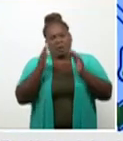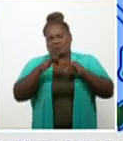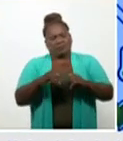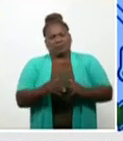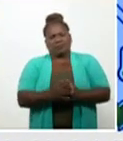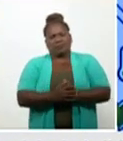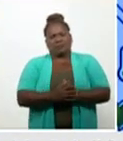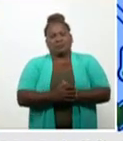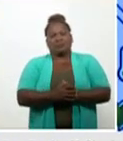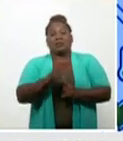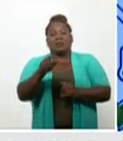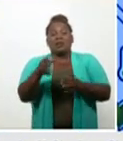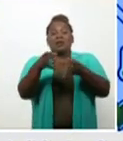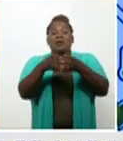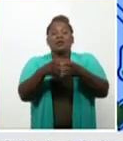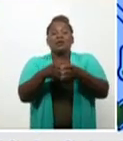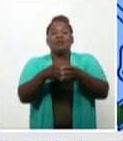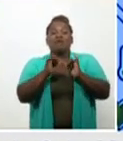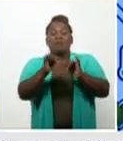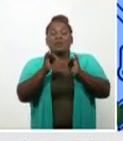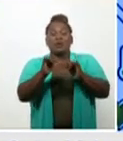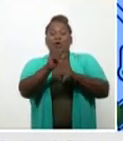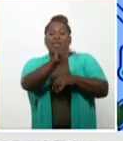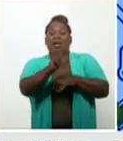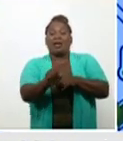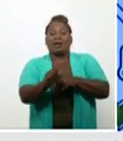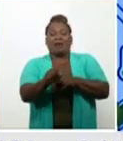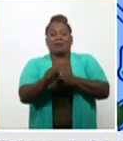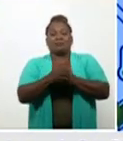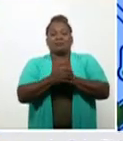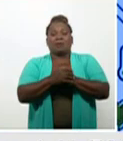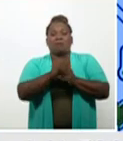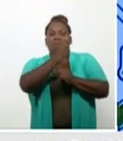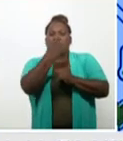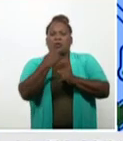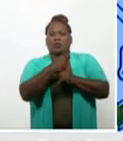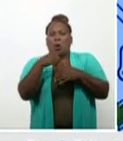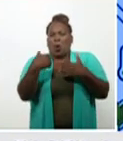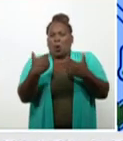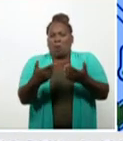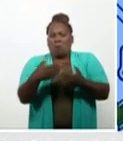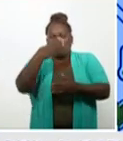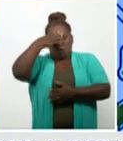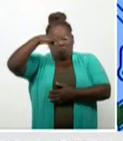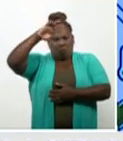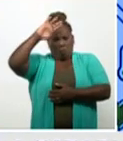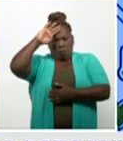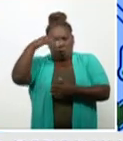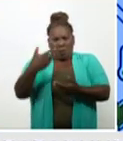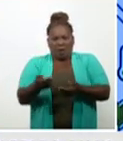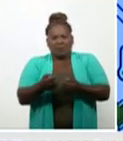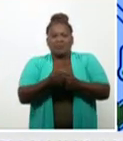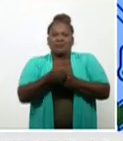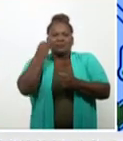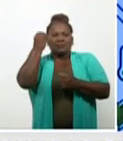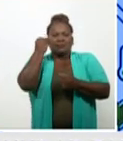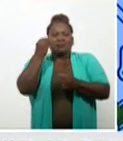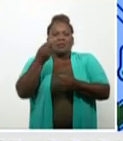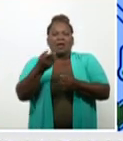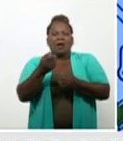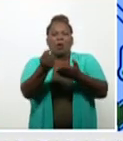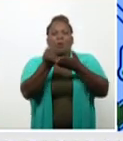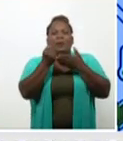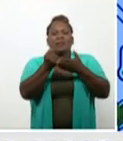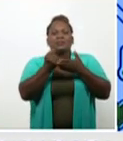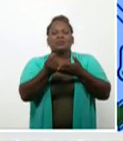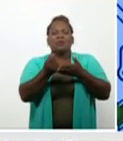Agencia de Noticias IPS de Italia pregunta lo siguiente: ¿cómo concibe Cuba la cooperación en materia científica con los países